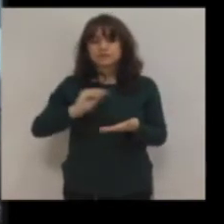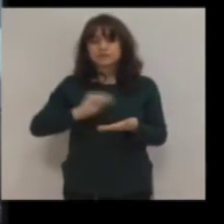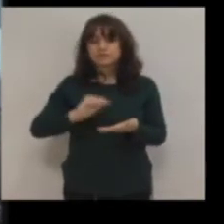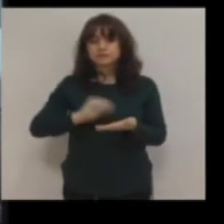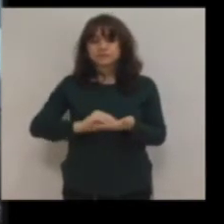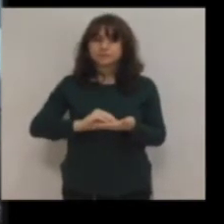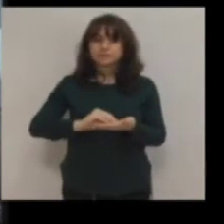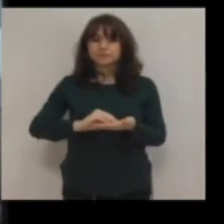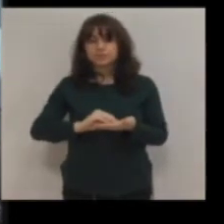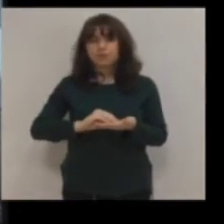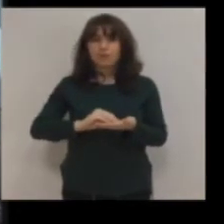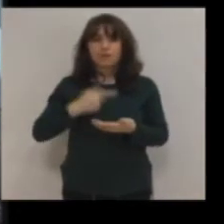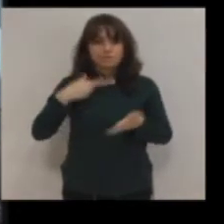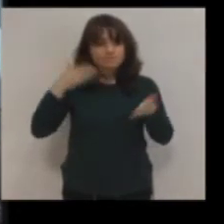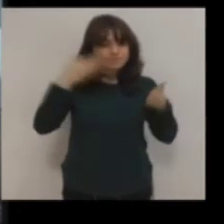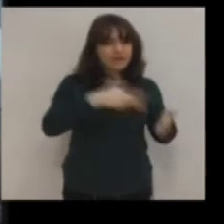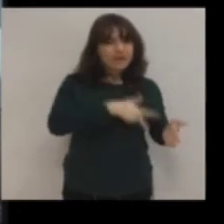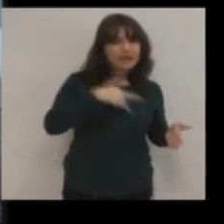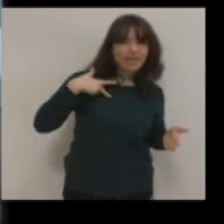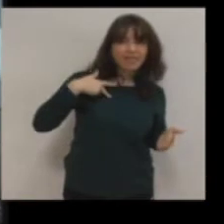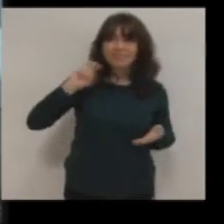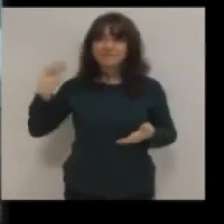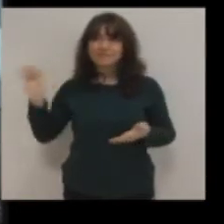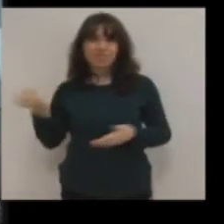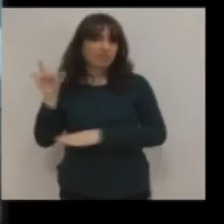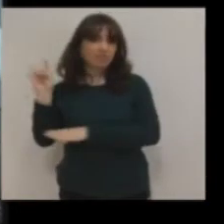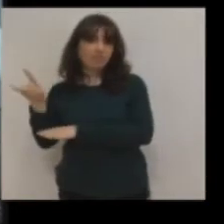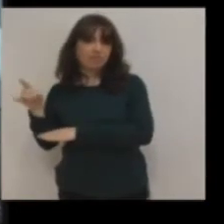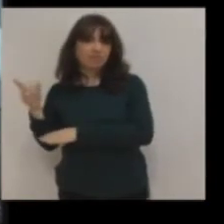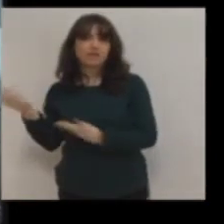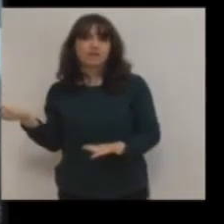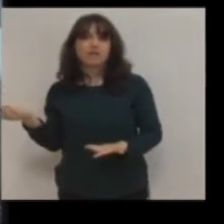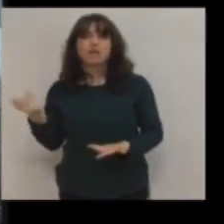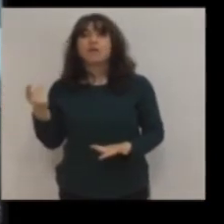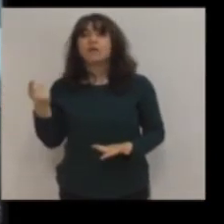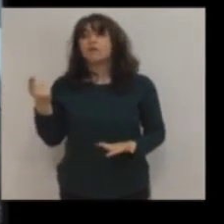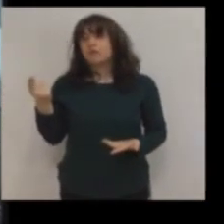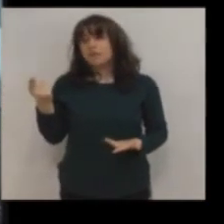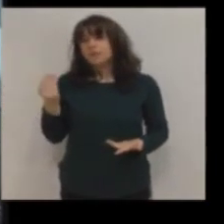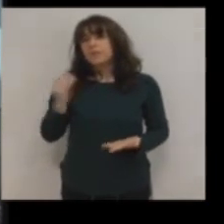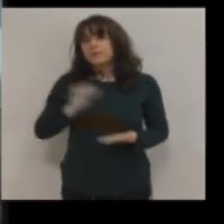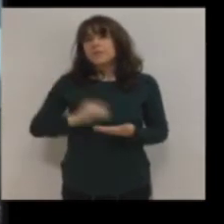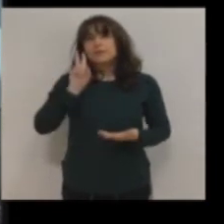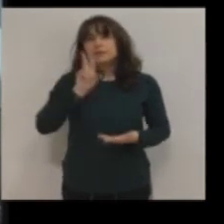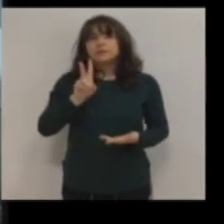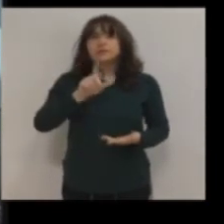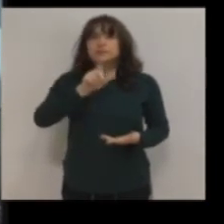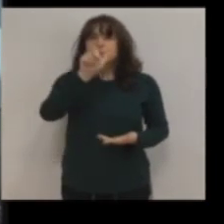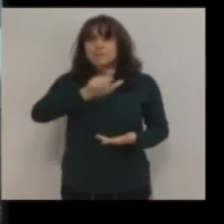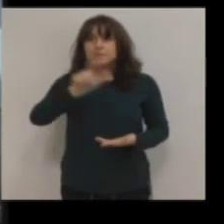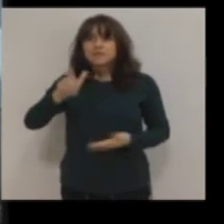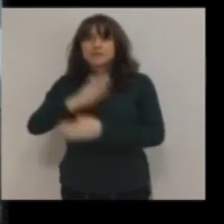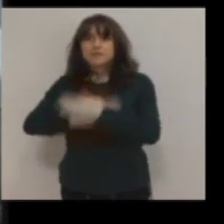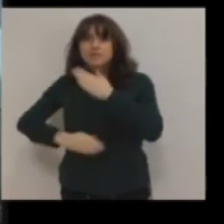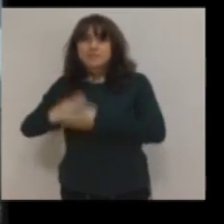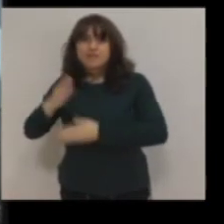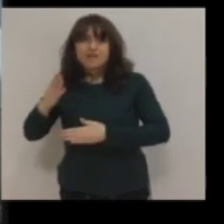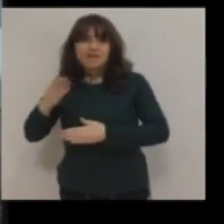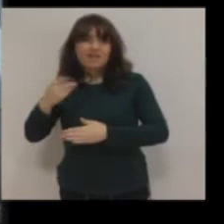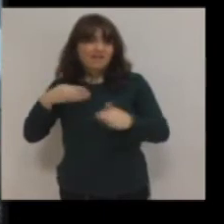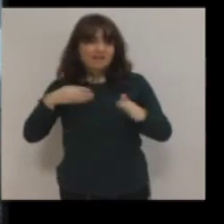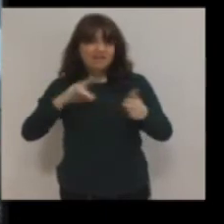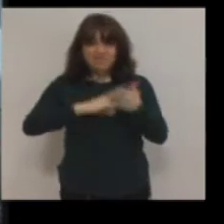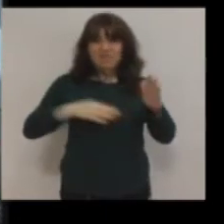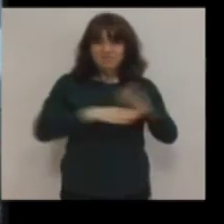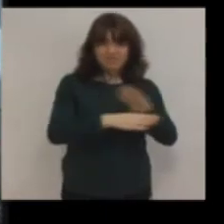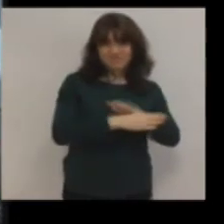la diversidad, y te puedes encontrar que personas con discapacidad pues que no estén las tecnologías todo lo adaptado que deberían estar